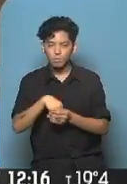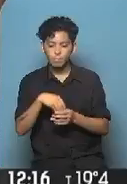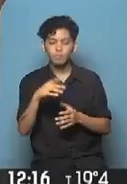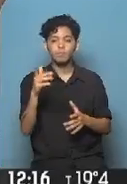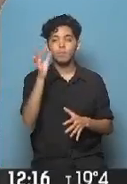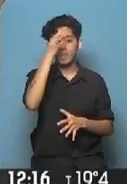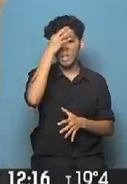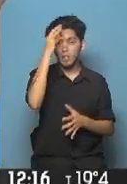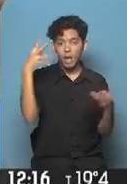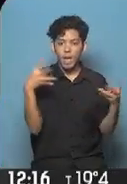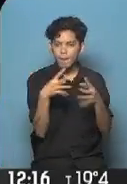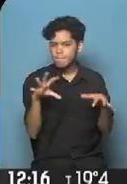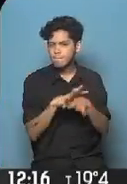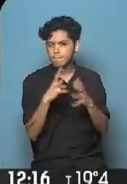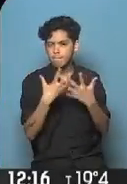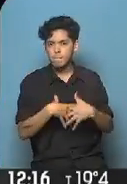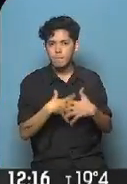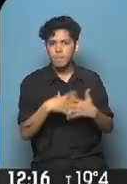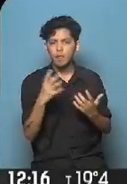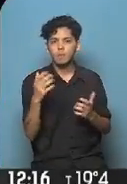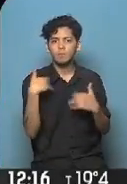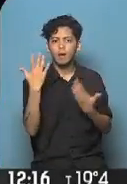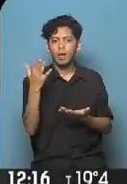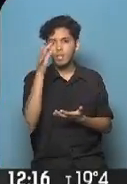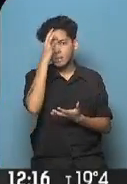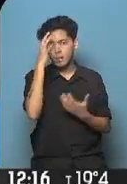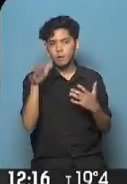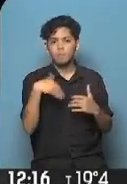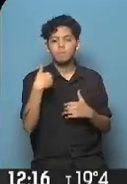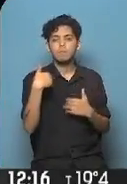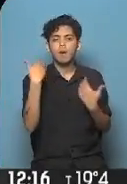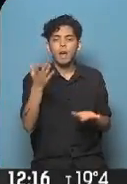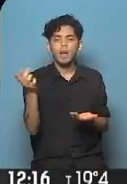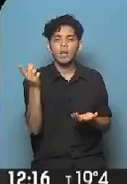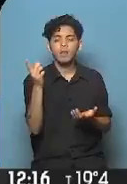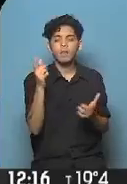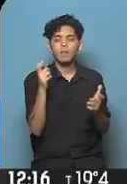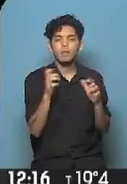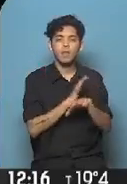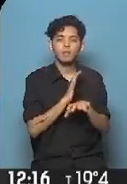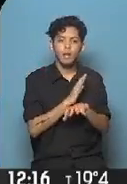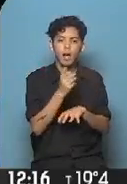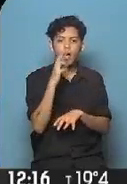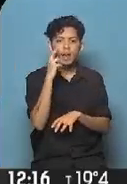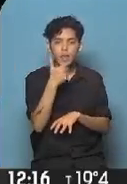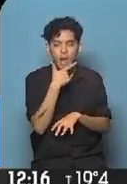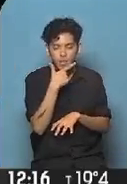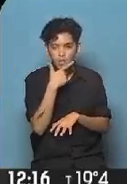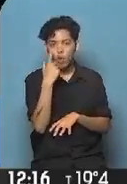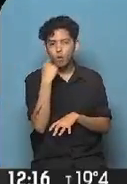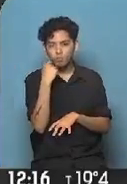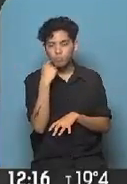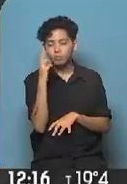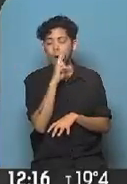el brillante experimento que excede lo artístico, que excede el teatro y el cine, que ha hecho Lola Arias. ¿Por qué? Porque estamos hablando de